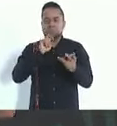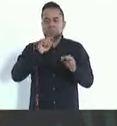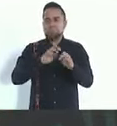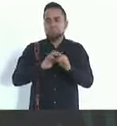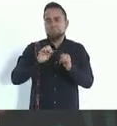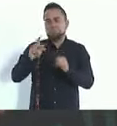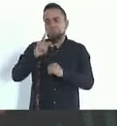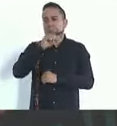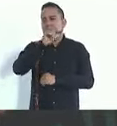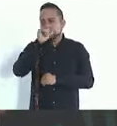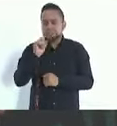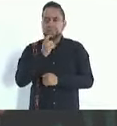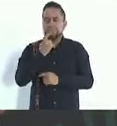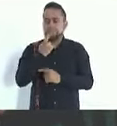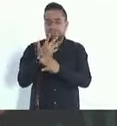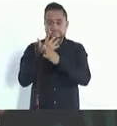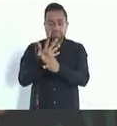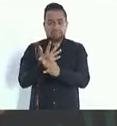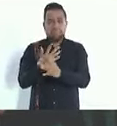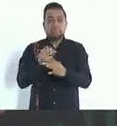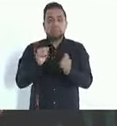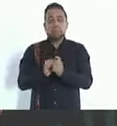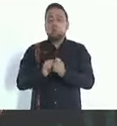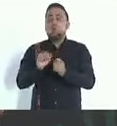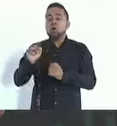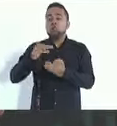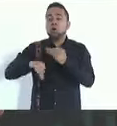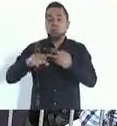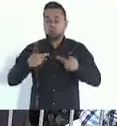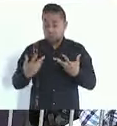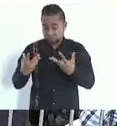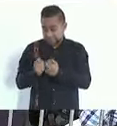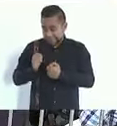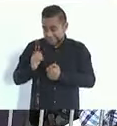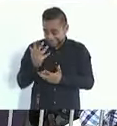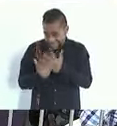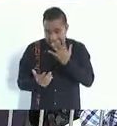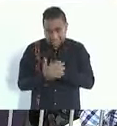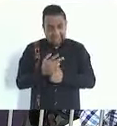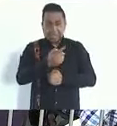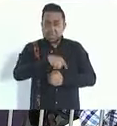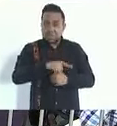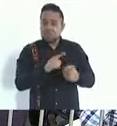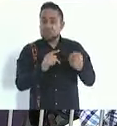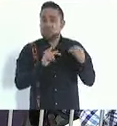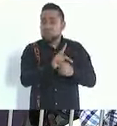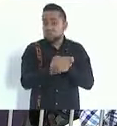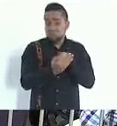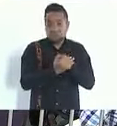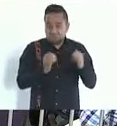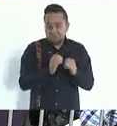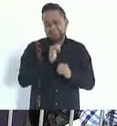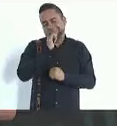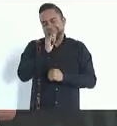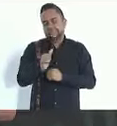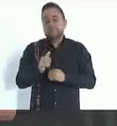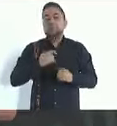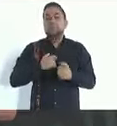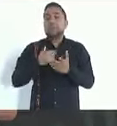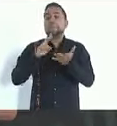juarista, obradorista, que dice: con el pueblo todo, sin el pueblo nada. Y los principios de